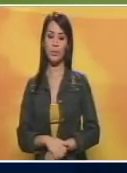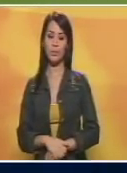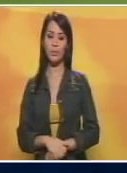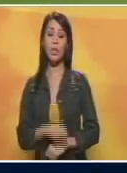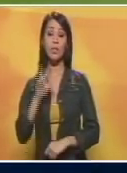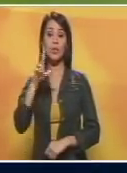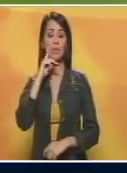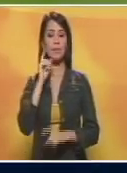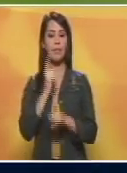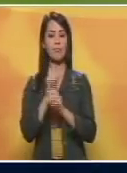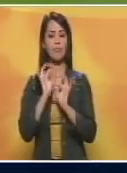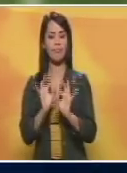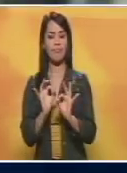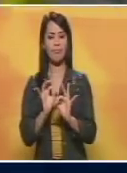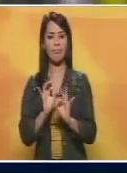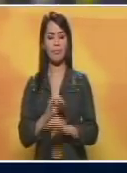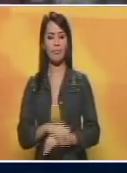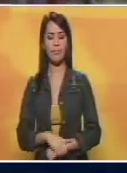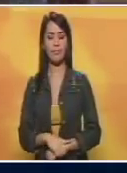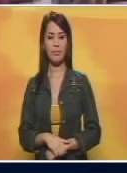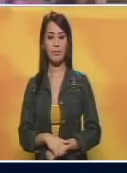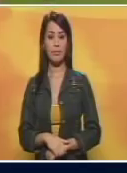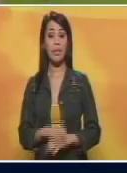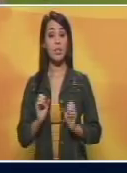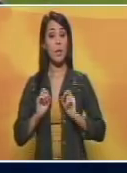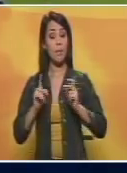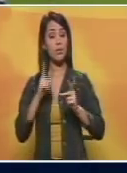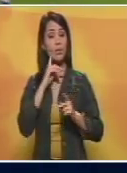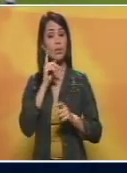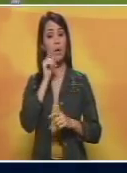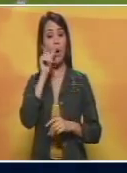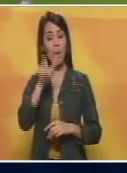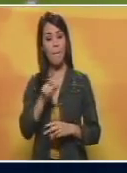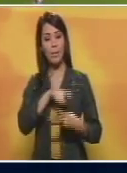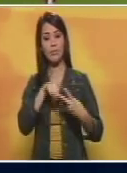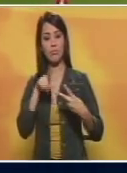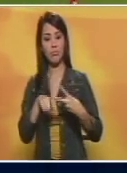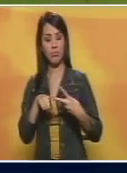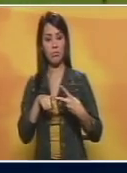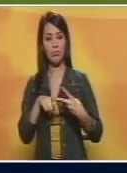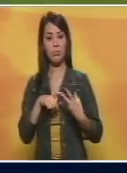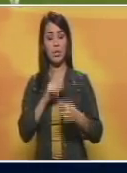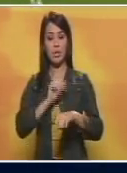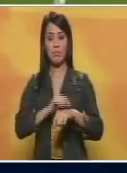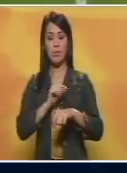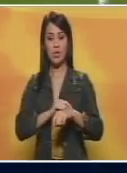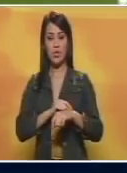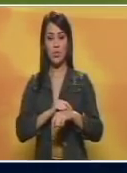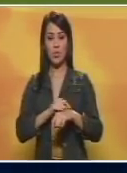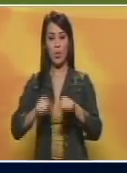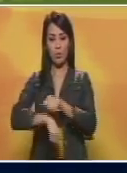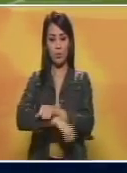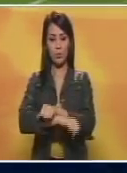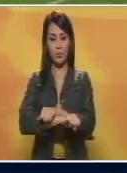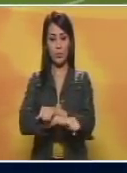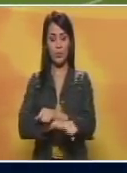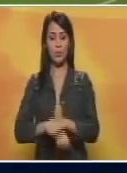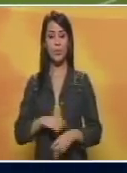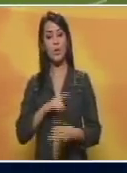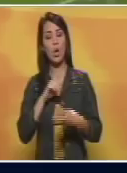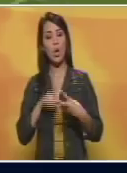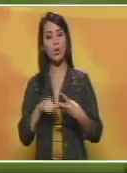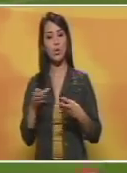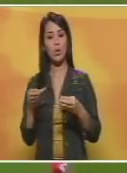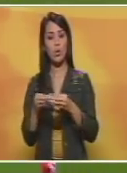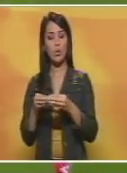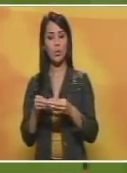su tercer super cetro llegó a conservar la oportunidad y koke resurrección anotaron los tantos pero son blancos mientras que karim